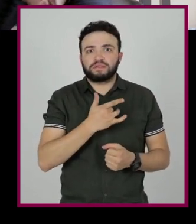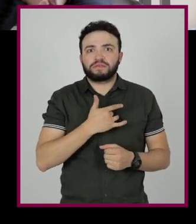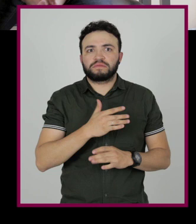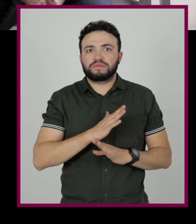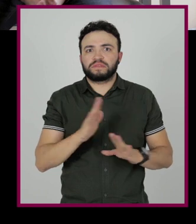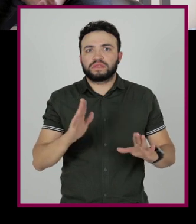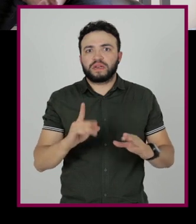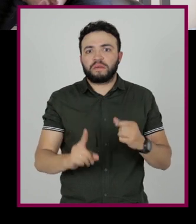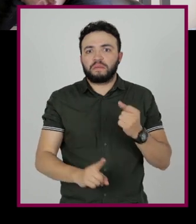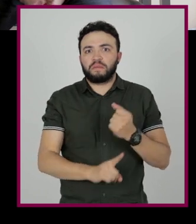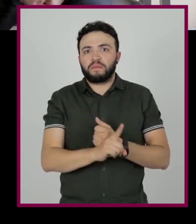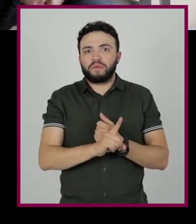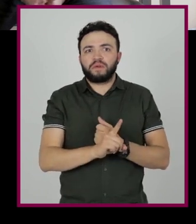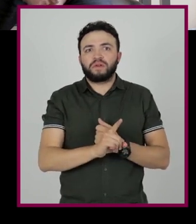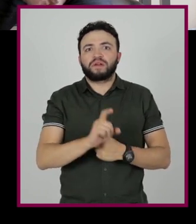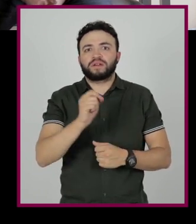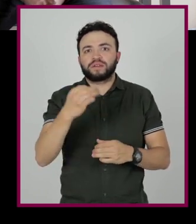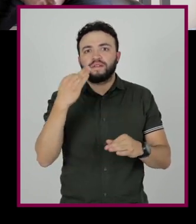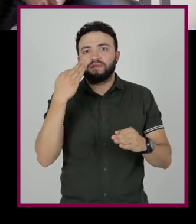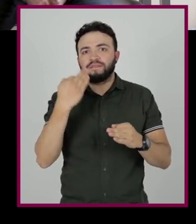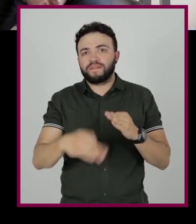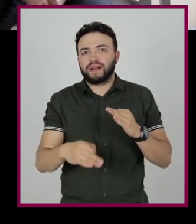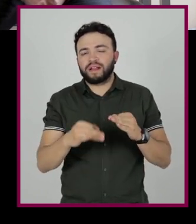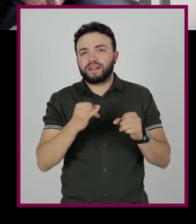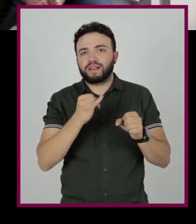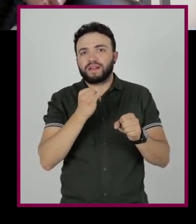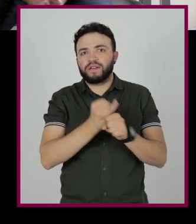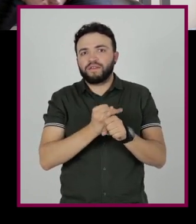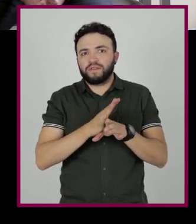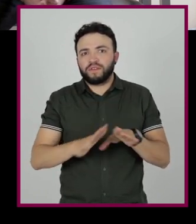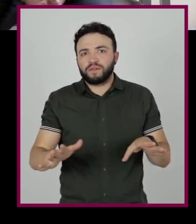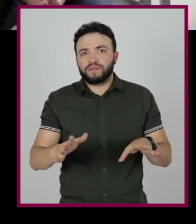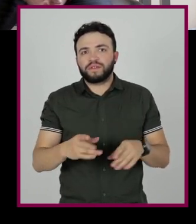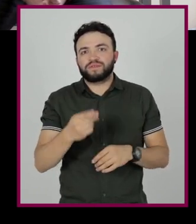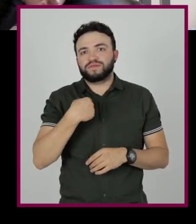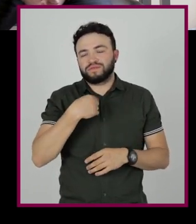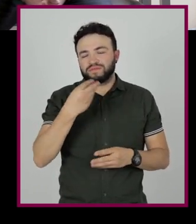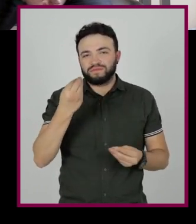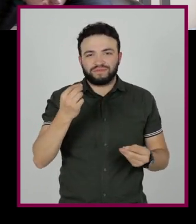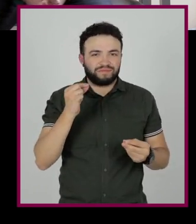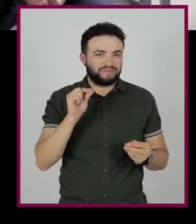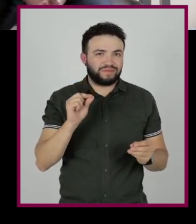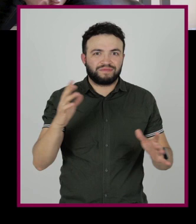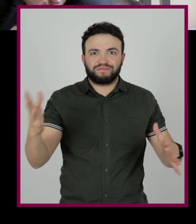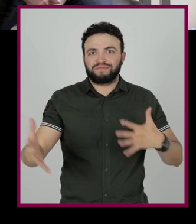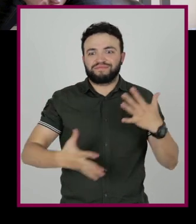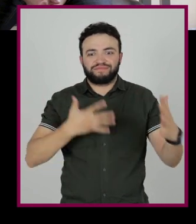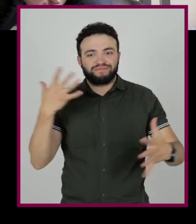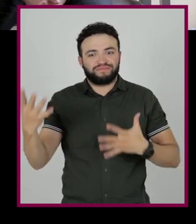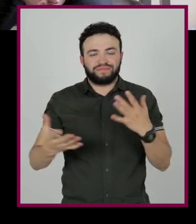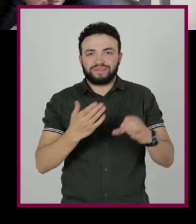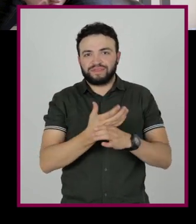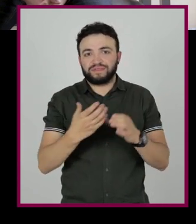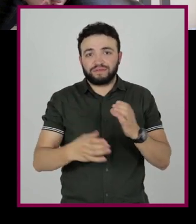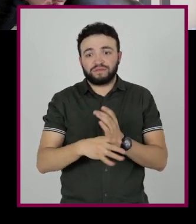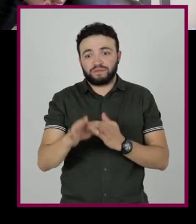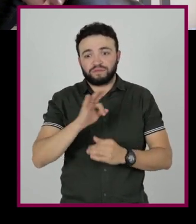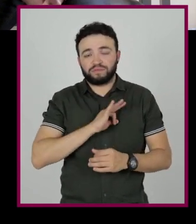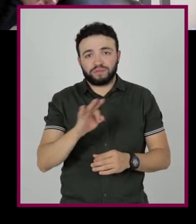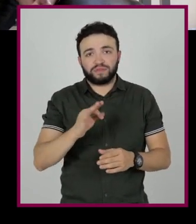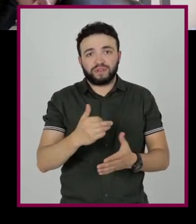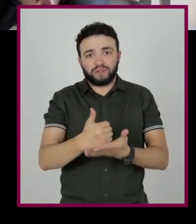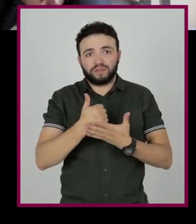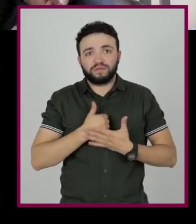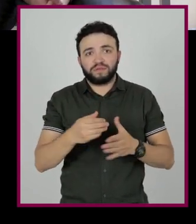punto en el cual el problema no es la falta de información, sino que tengo todo hecho un desastre. Me gustaría saber, ¿ustedes podrían